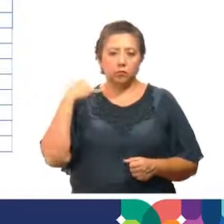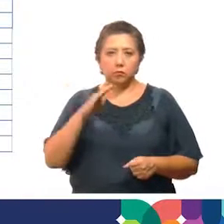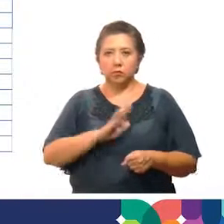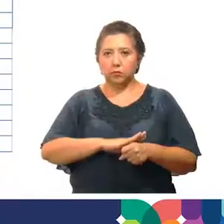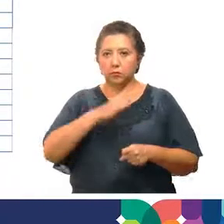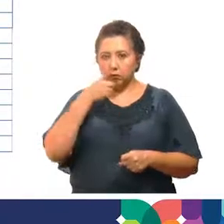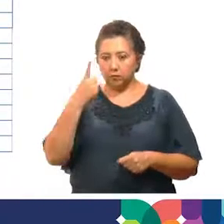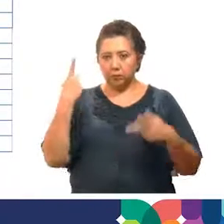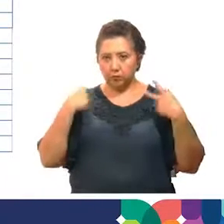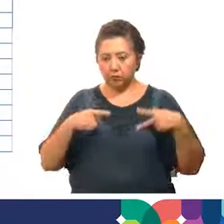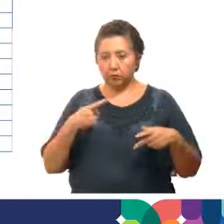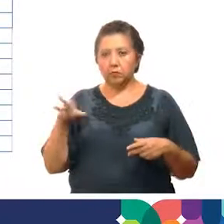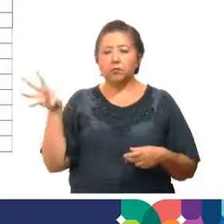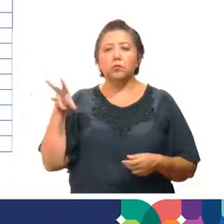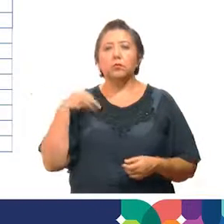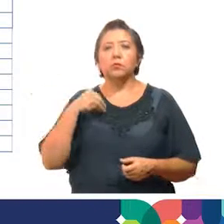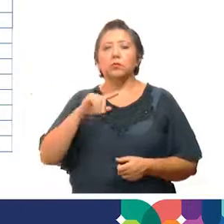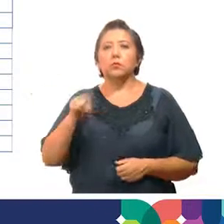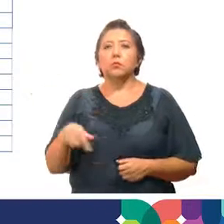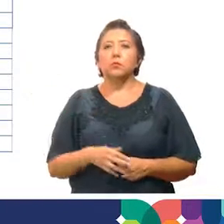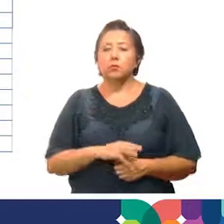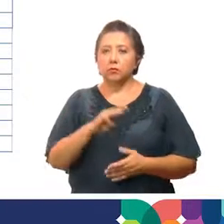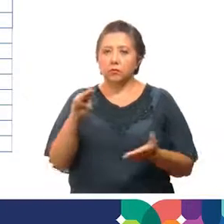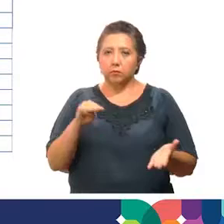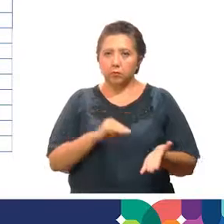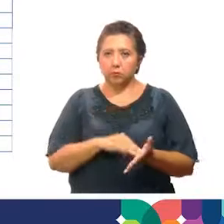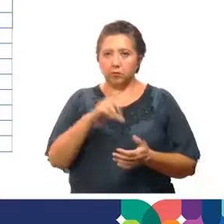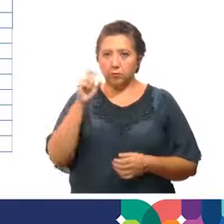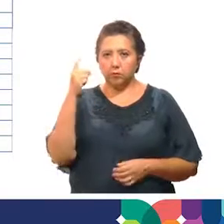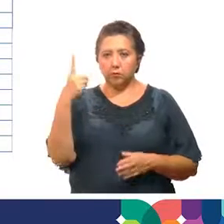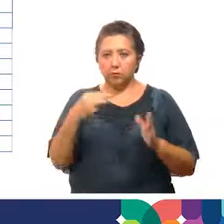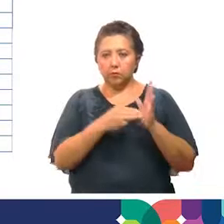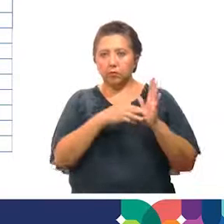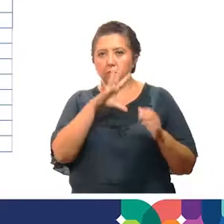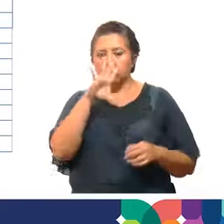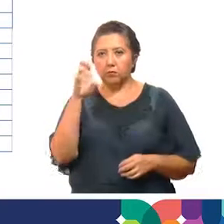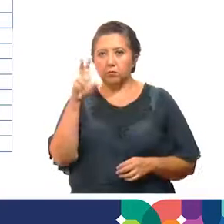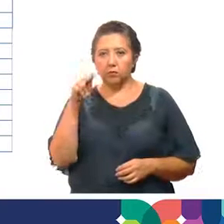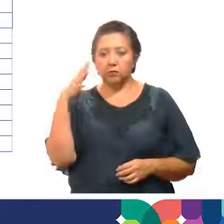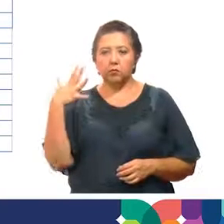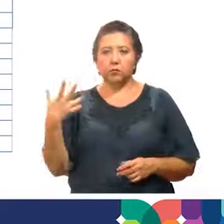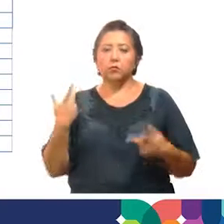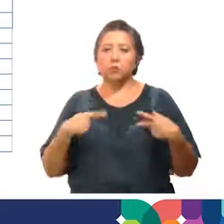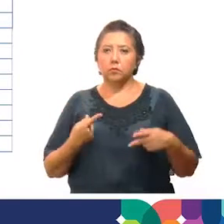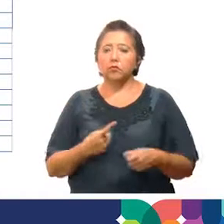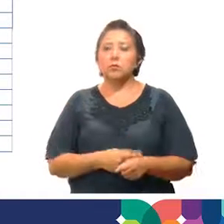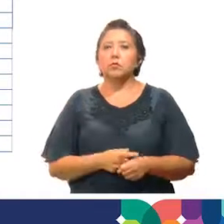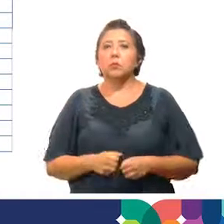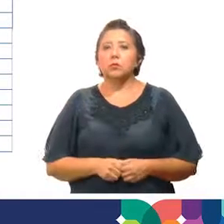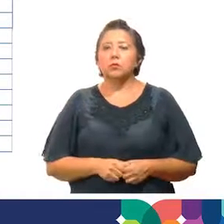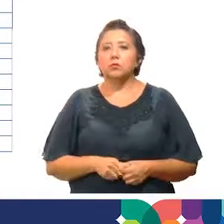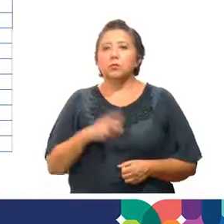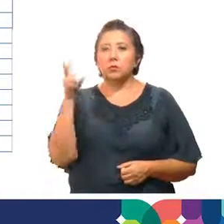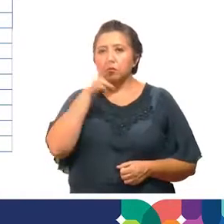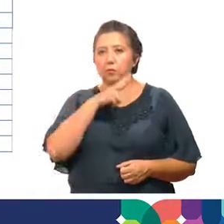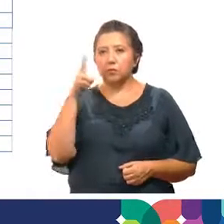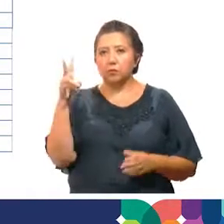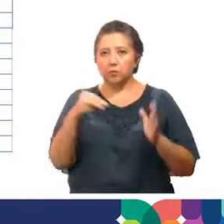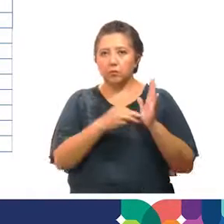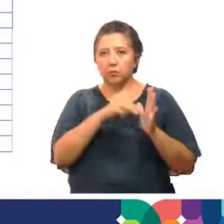con mayor número de personas contagiadas son Mérida con 21.585 personas contagiadas, Valladolid